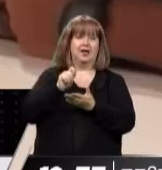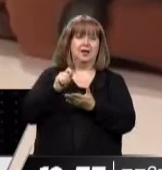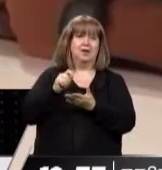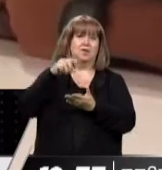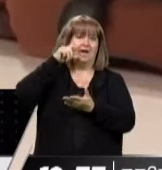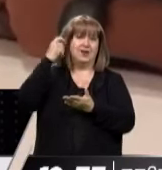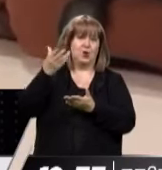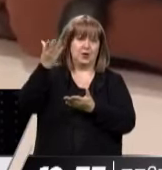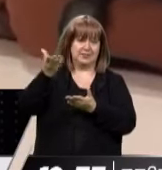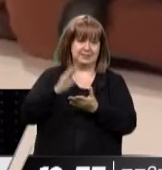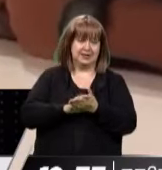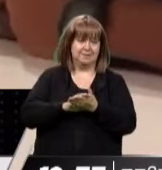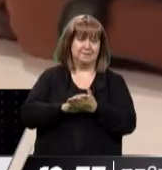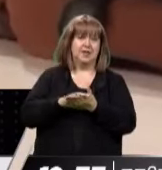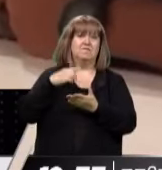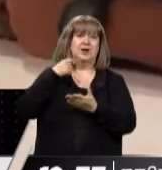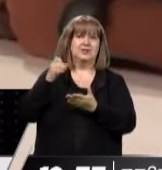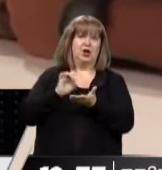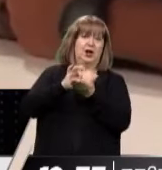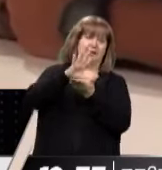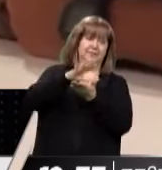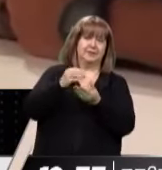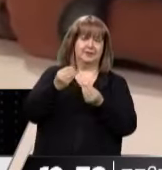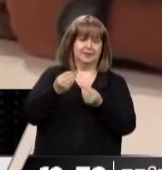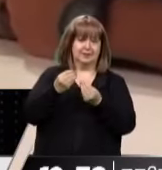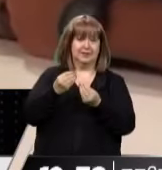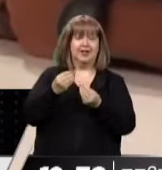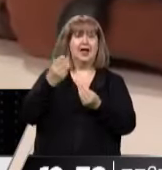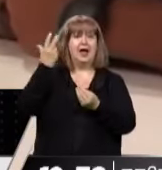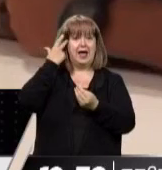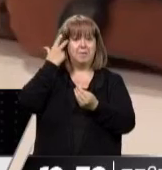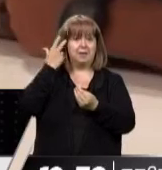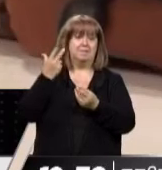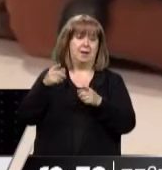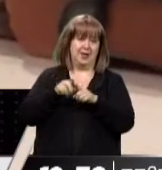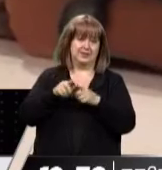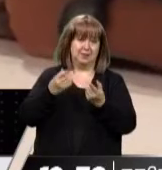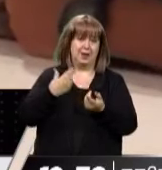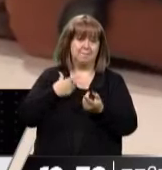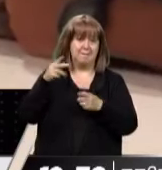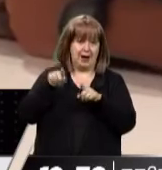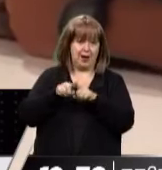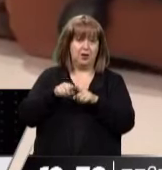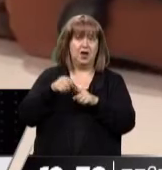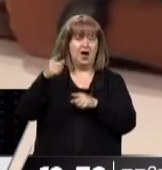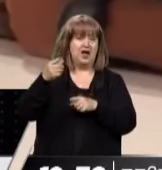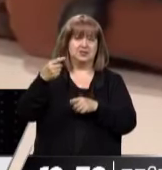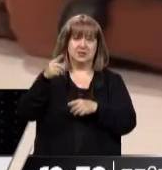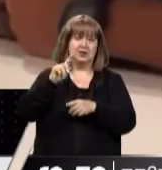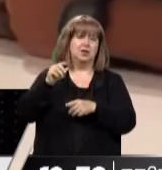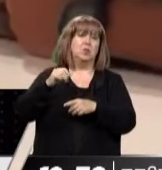No sé qué opinan ustedes, pero para mí Barcelona se empezó a conocer por Messi. Sí. No lo conocía a nadie, más nada más conoció Madrid. Entonces que te paguen así no está